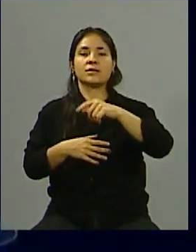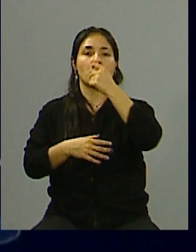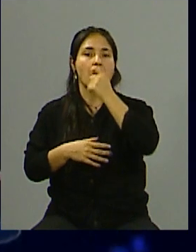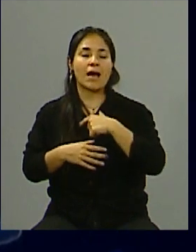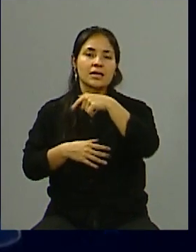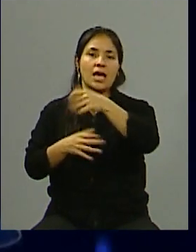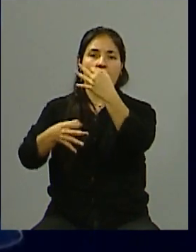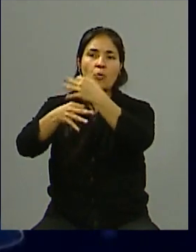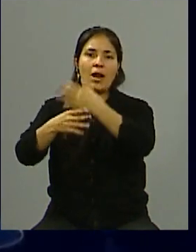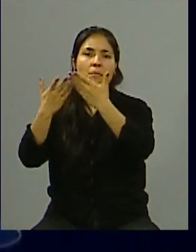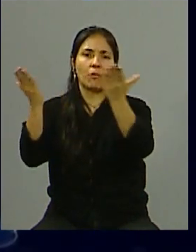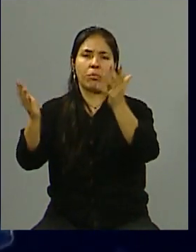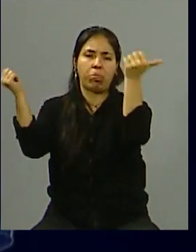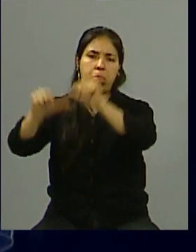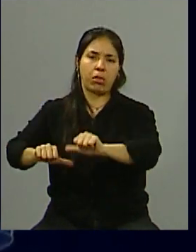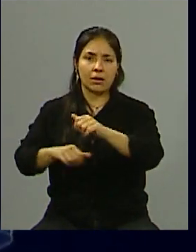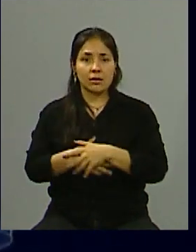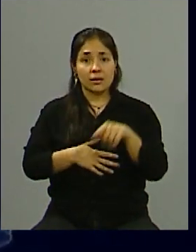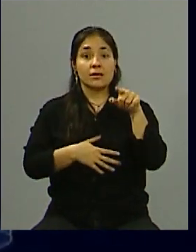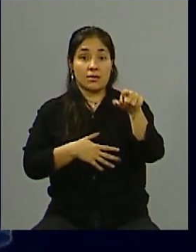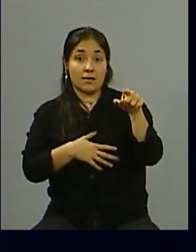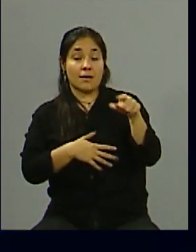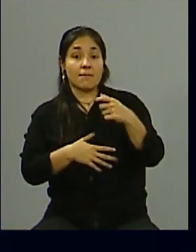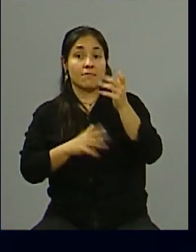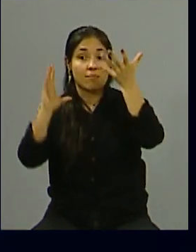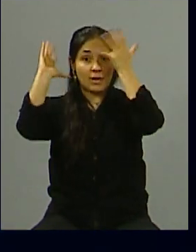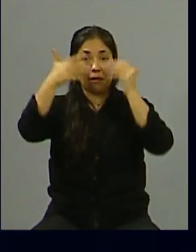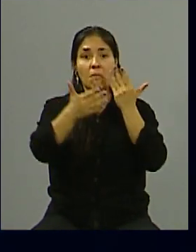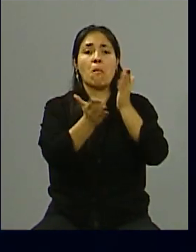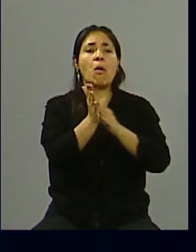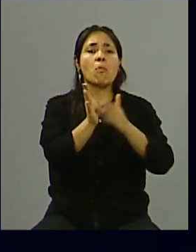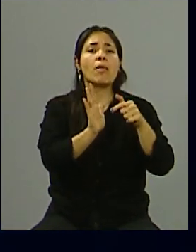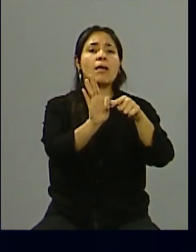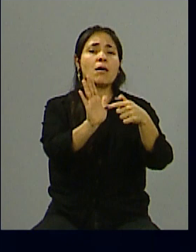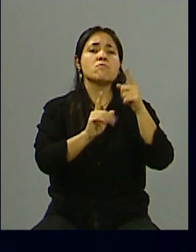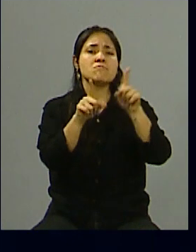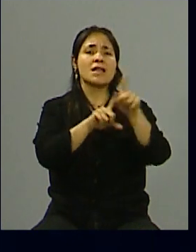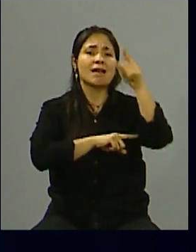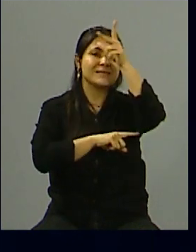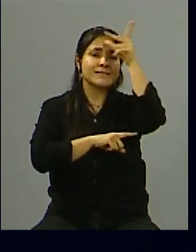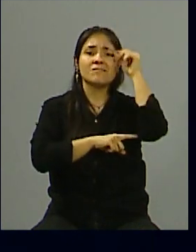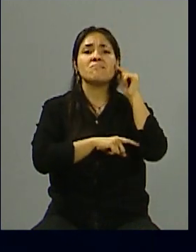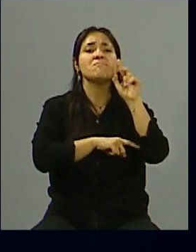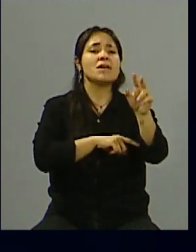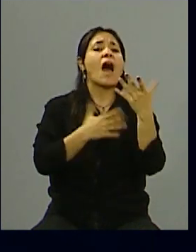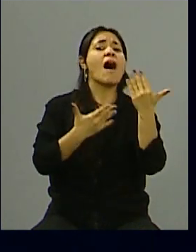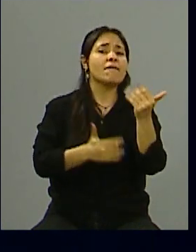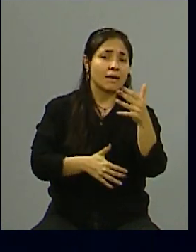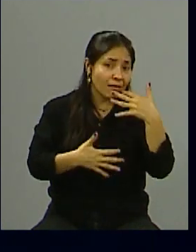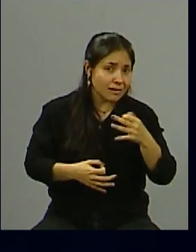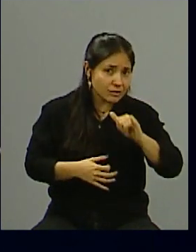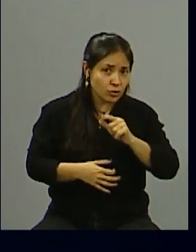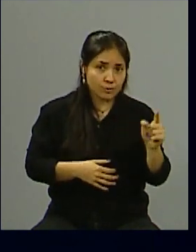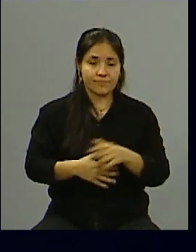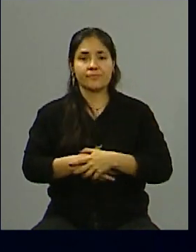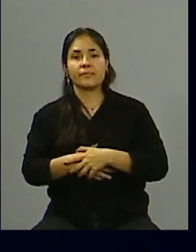escuelas voucher. Vayan a Chile y vean cómo resultó. El capital humano. El capital humano es profundamente importante en